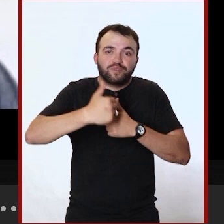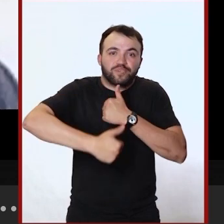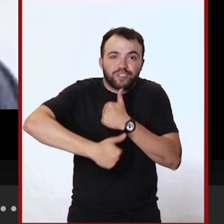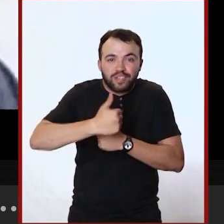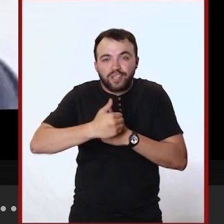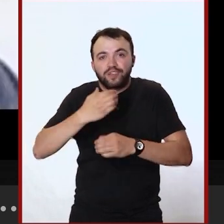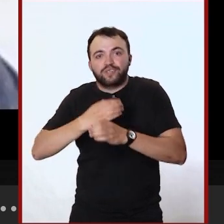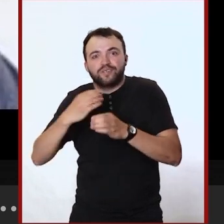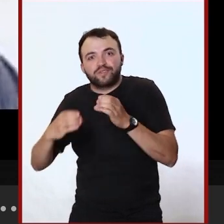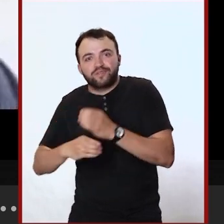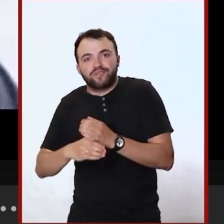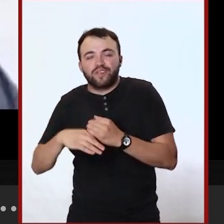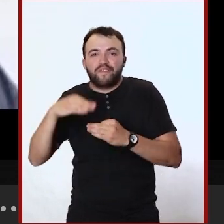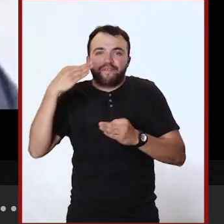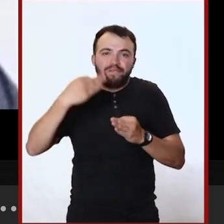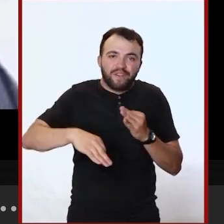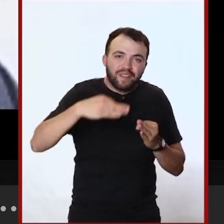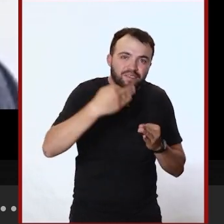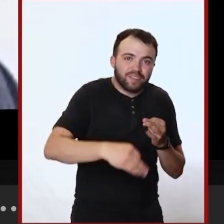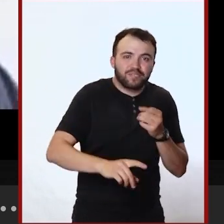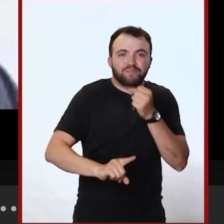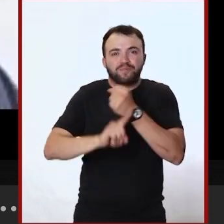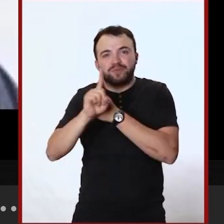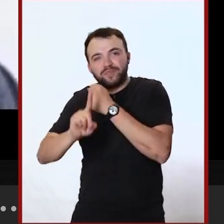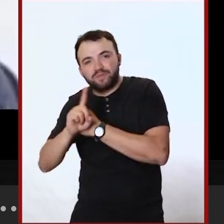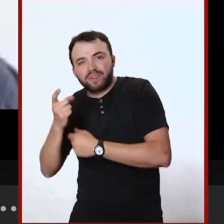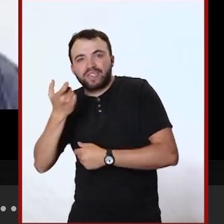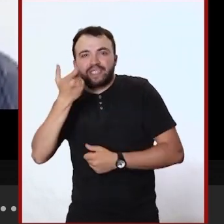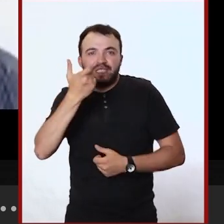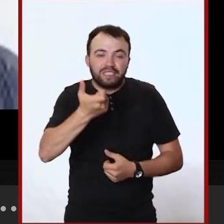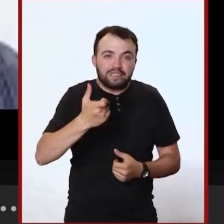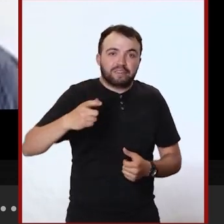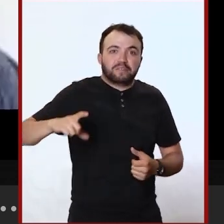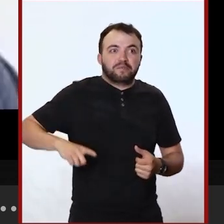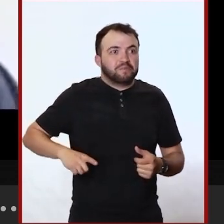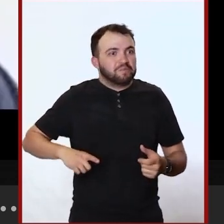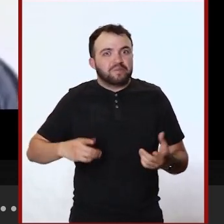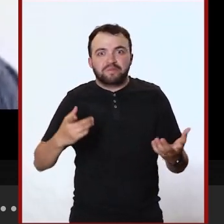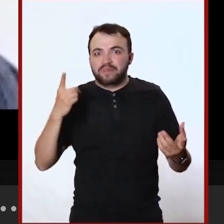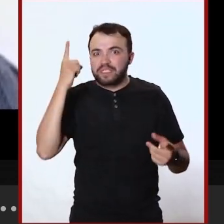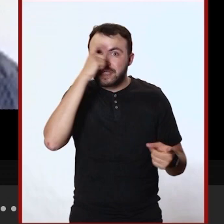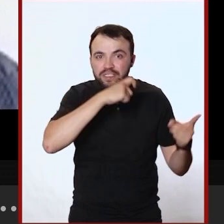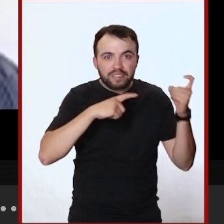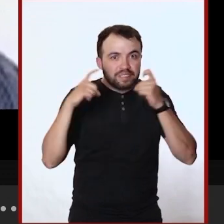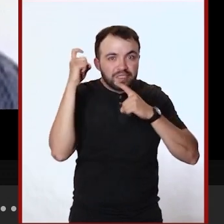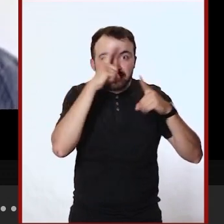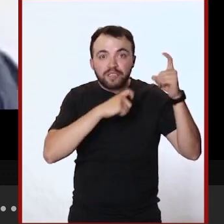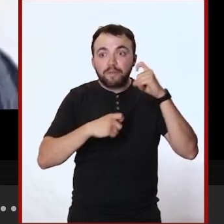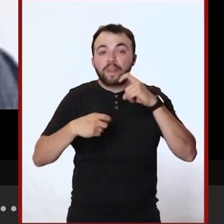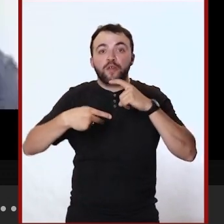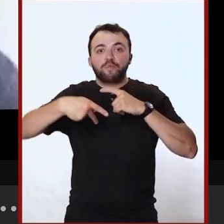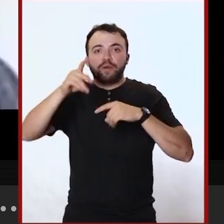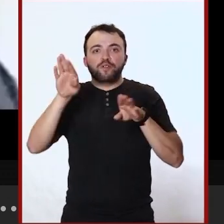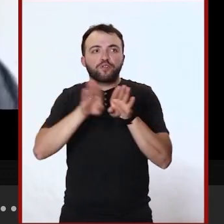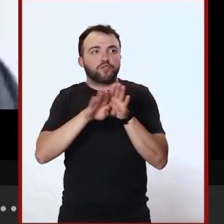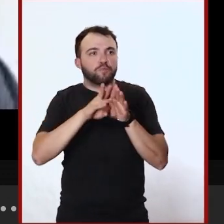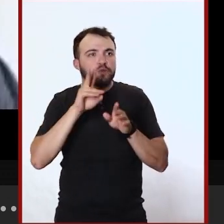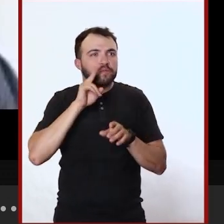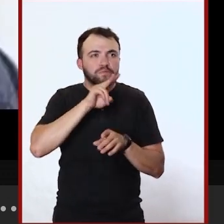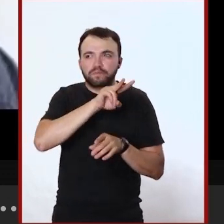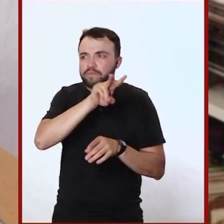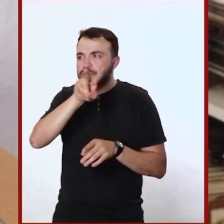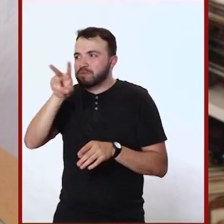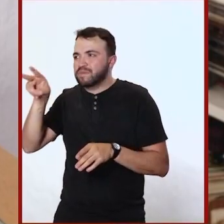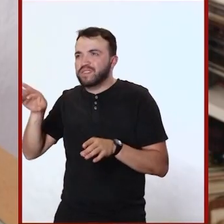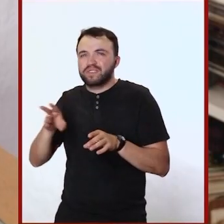sector productivo también tiene constantes problemas y creo que lo más importante es empezar a reconocer dónde están esas debilidades en nuestro